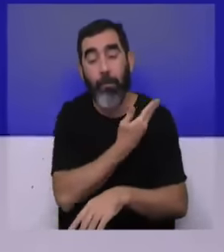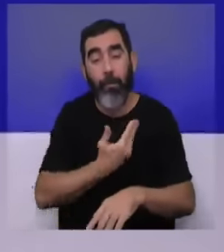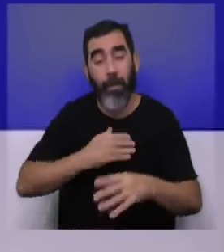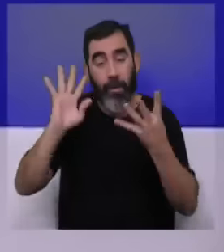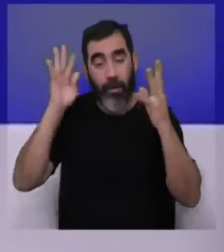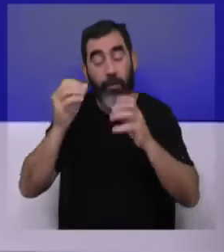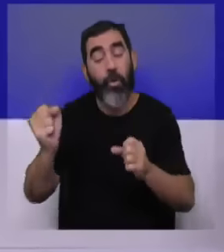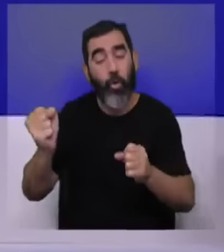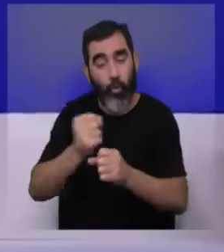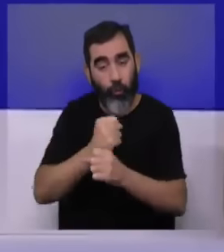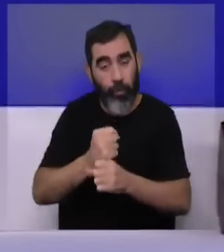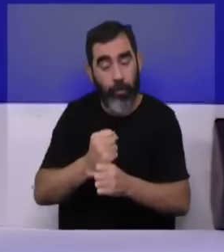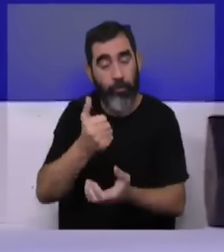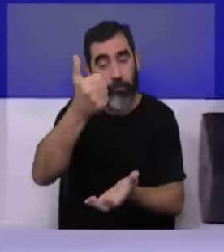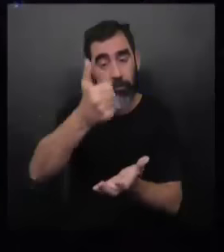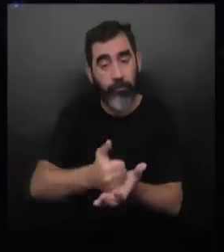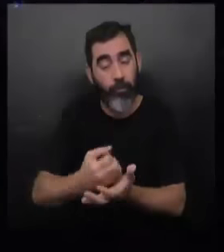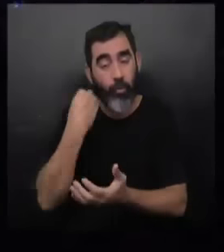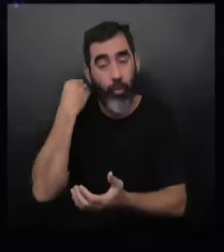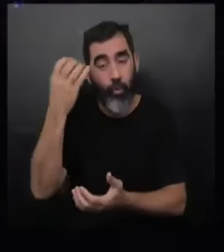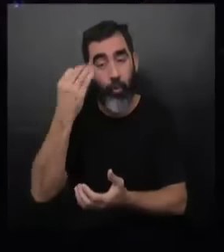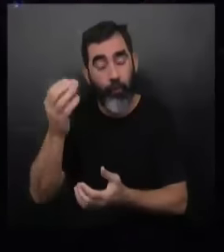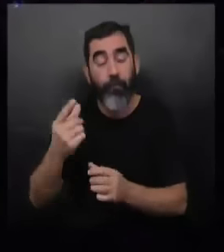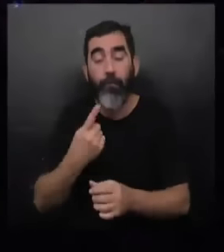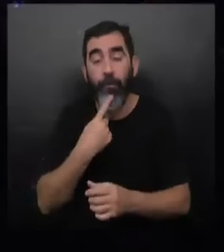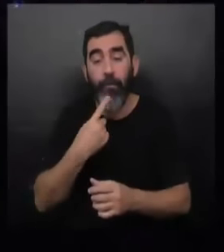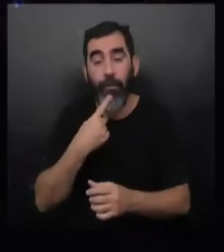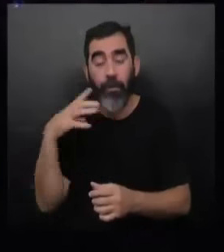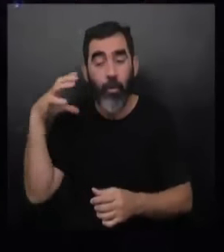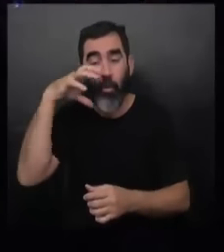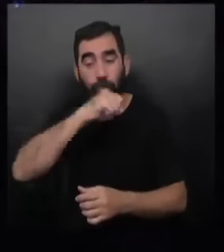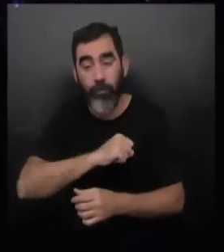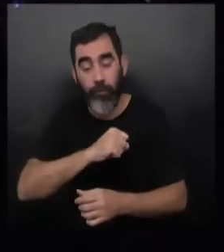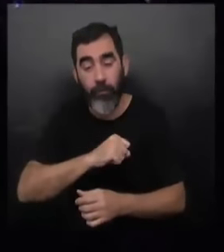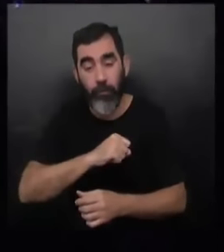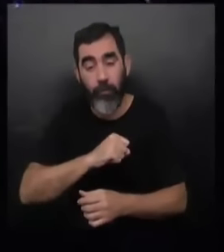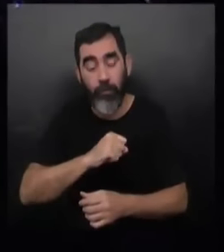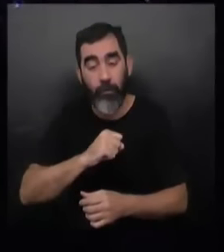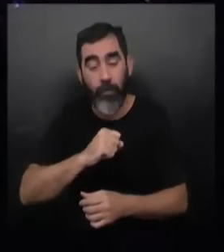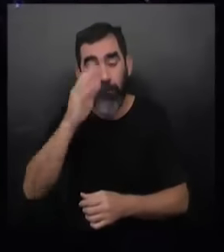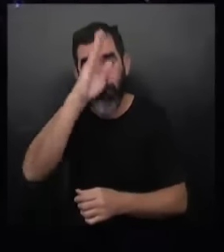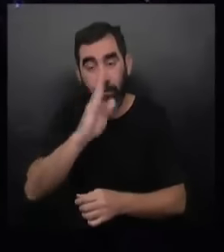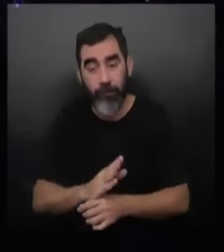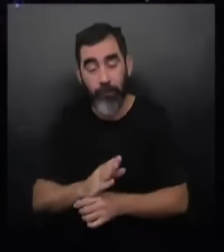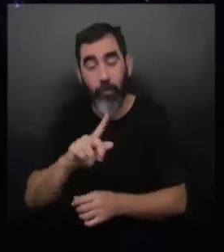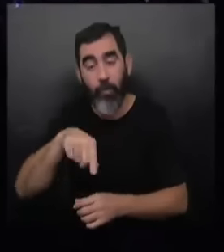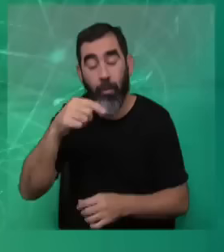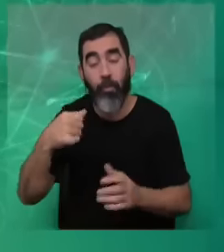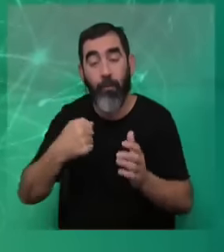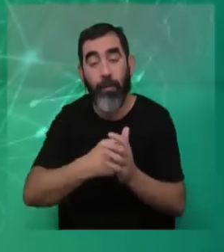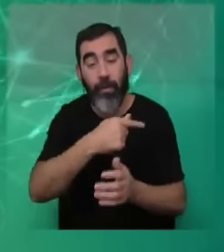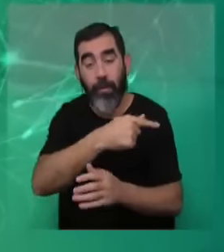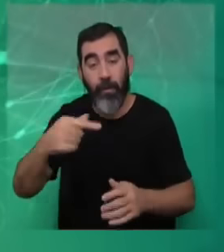confirmó además su presencia en la conferencia de acción política conservadora que se llevará a cabo en camboriu Brasil el próximo fin de